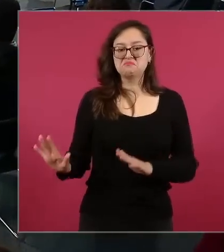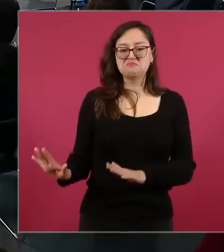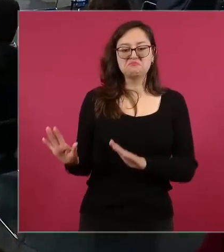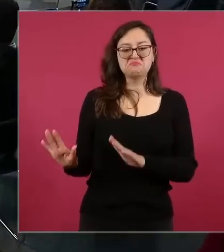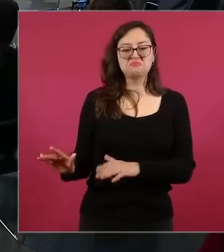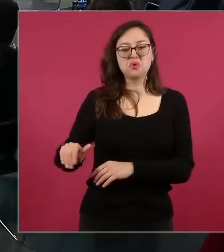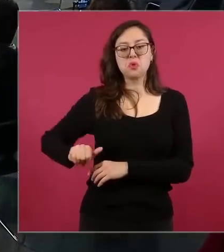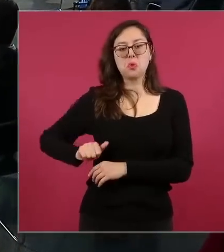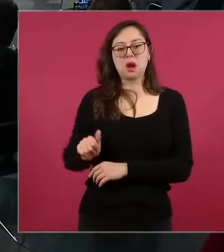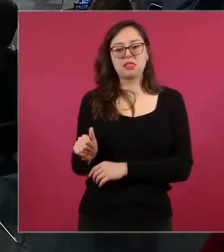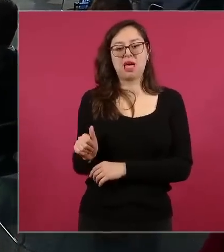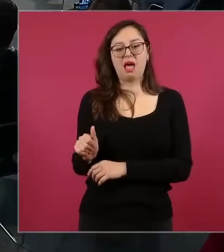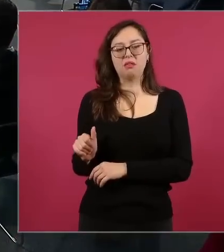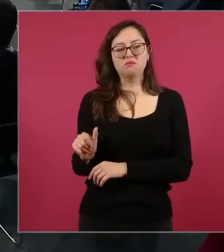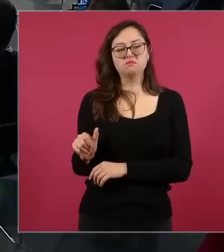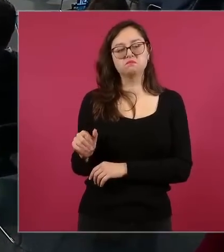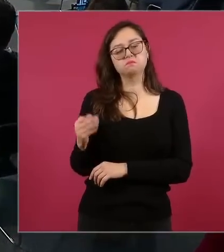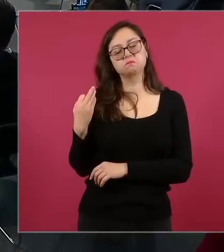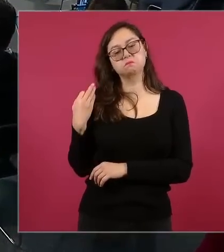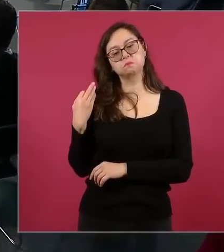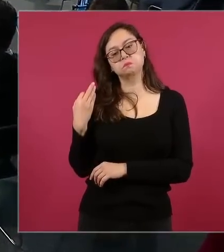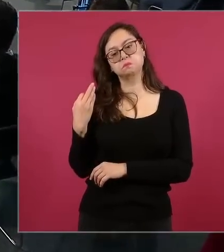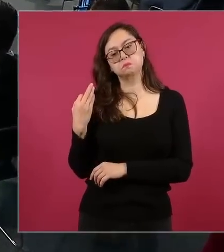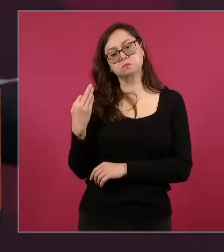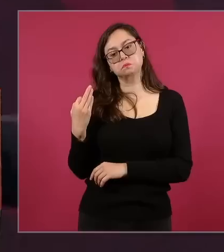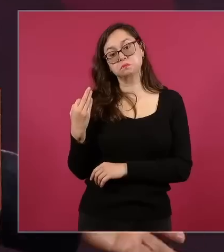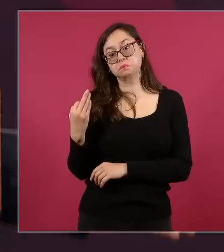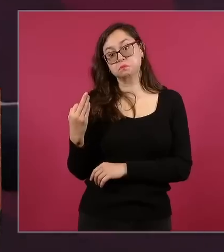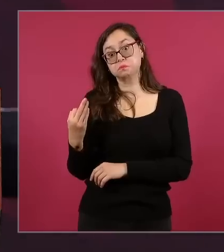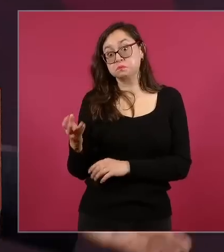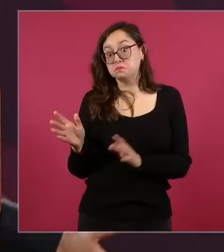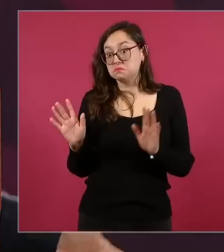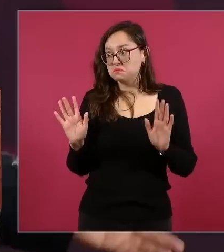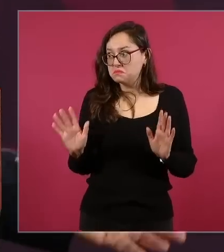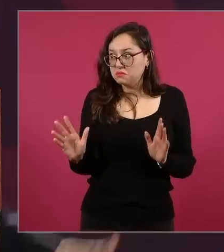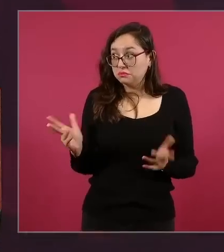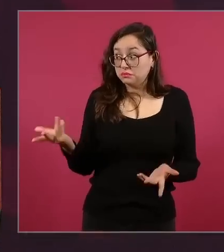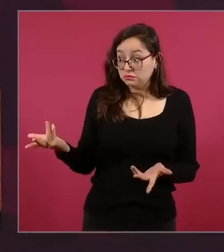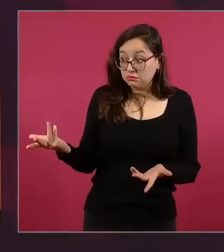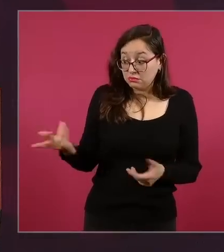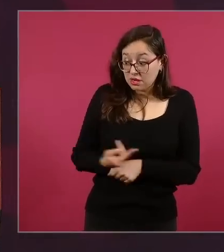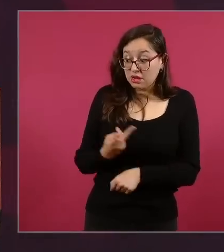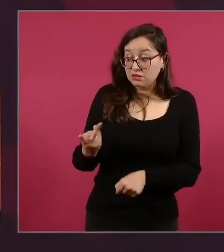tienen y están esperando que